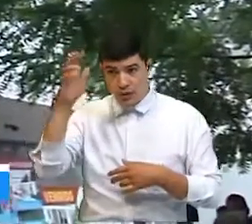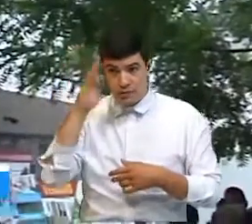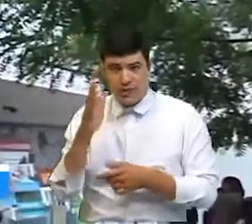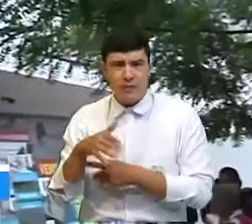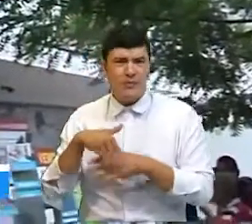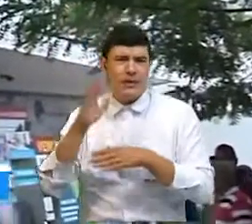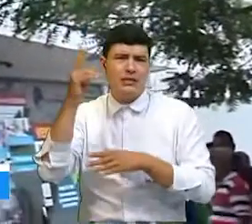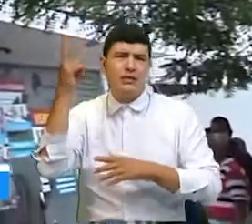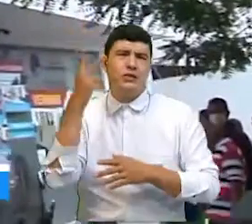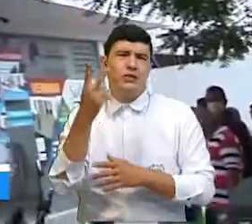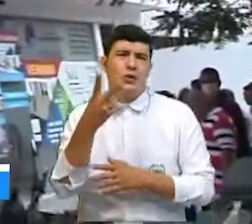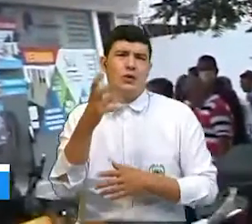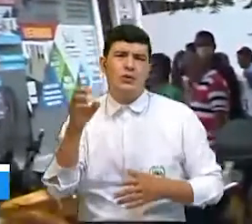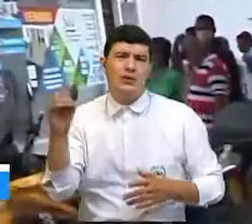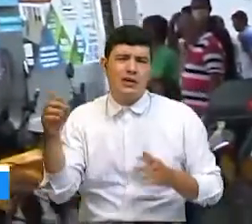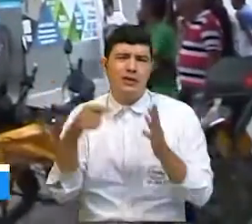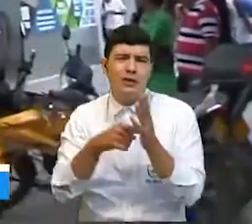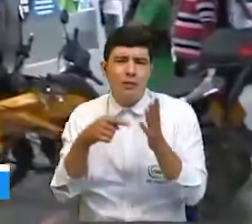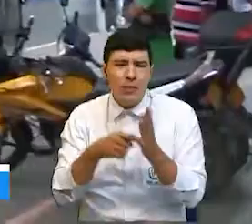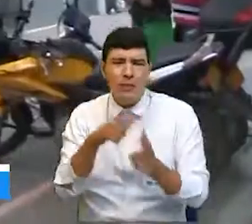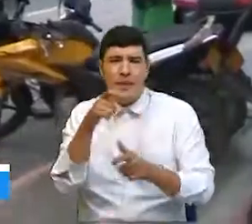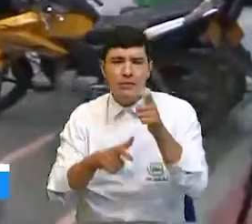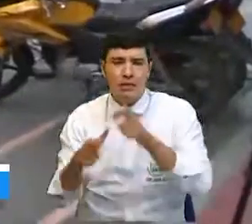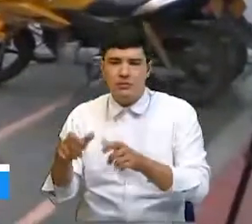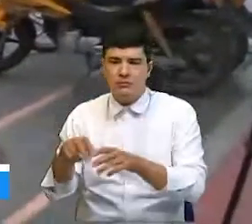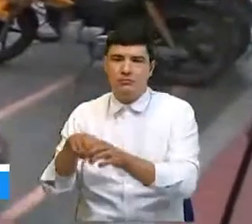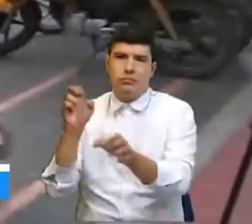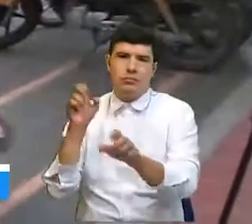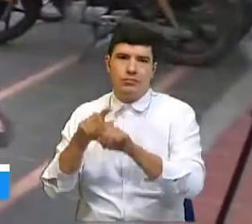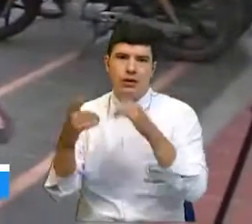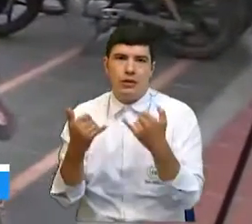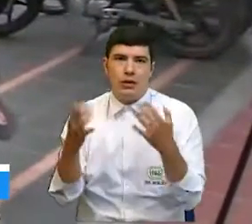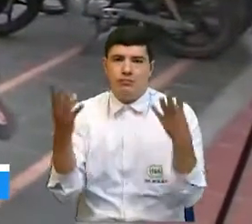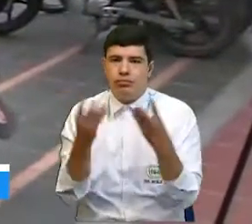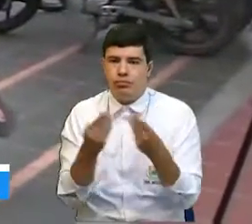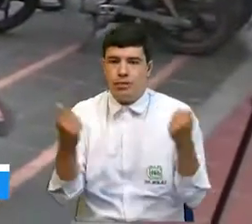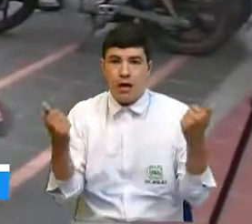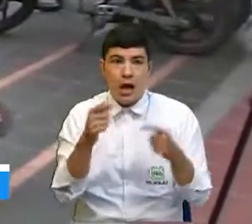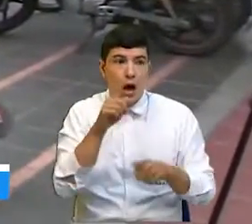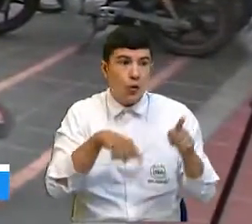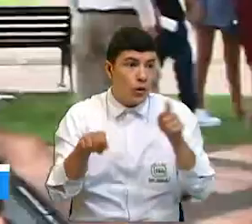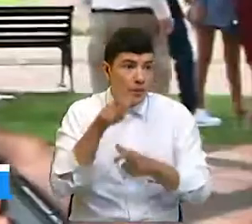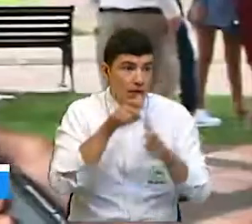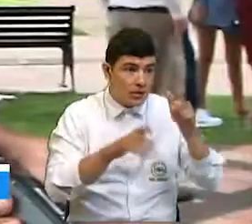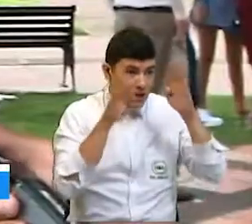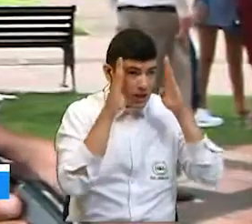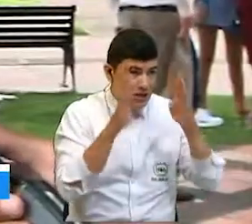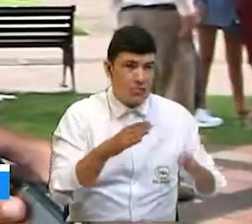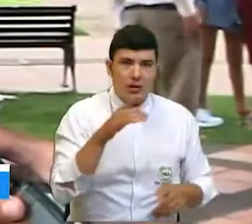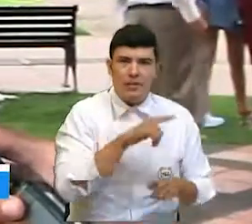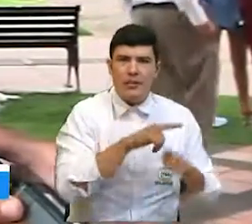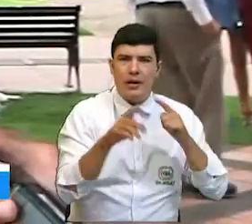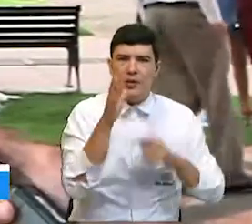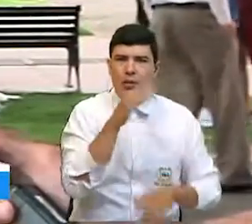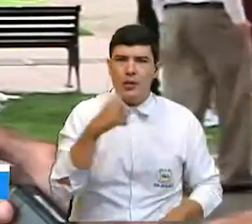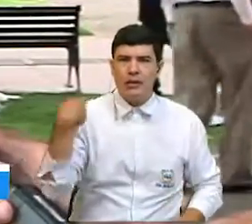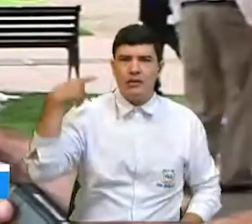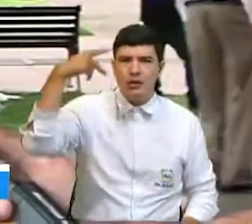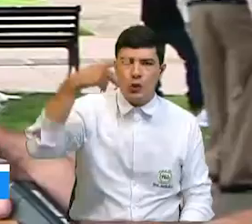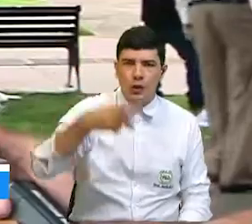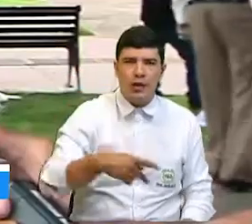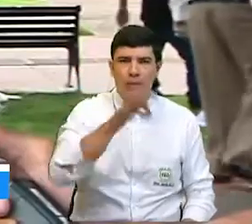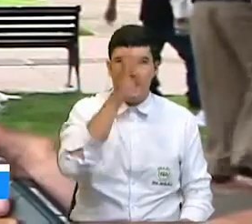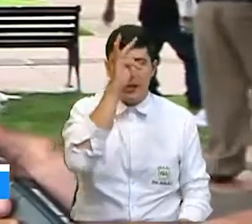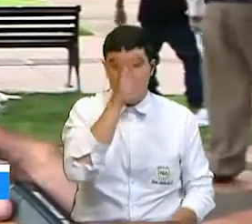Santander, a más de 200.000 usuarios en el departamento. Que los atiendan, otros los están atendiendo, pero sin historias clínicas,